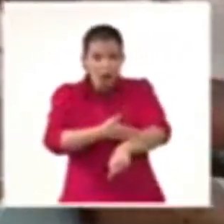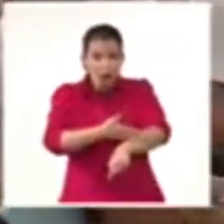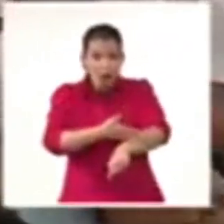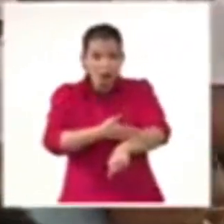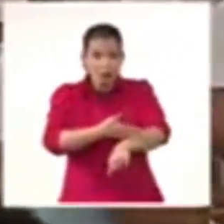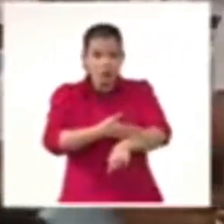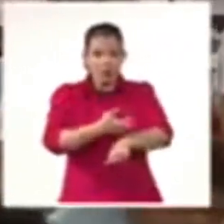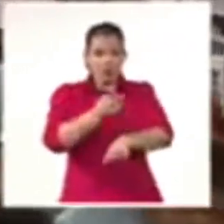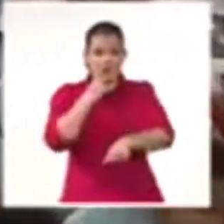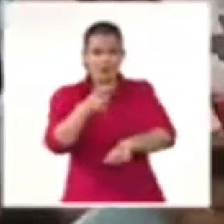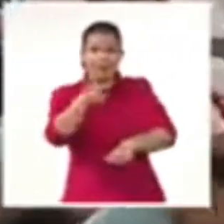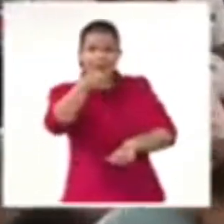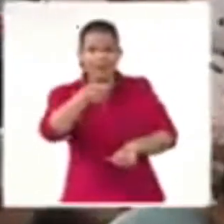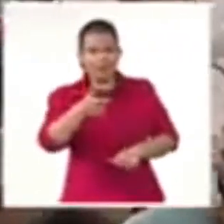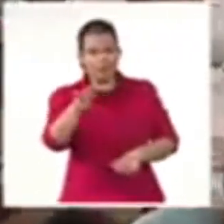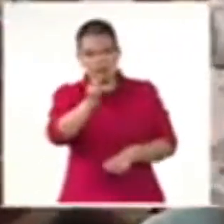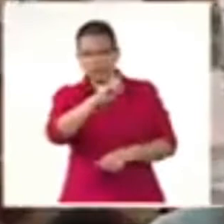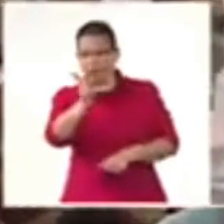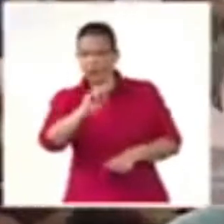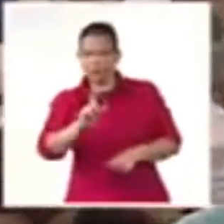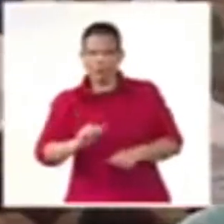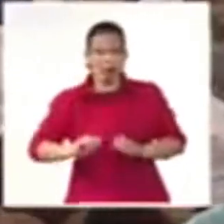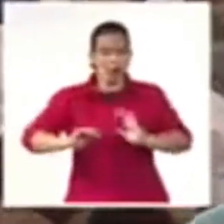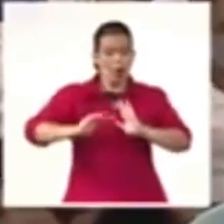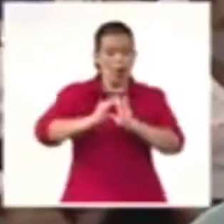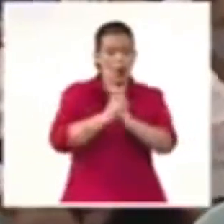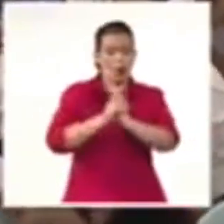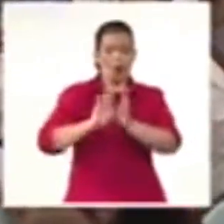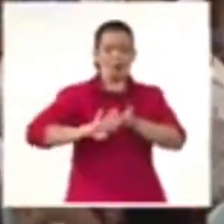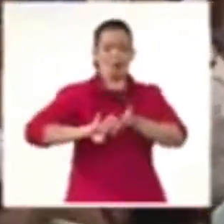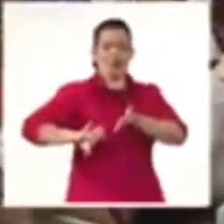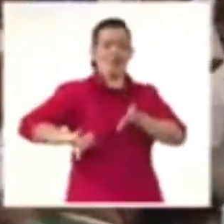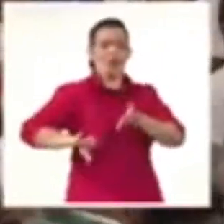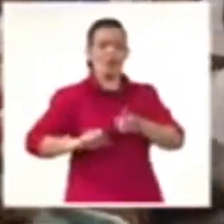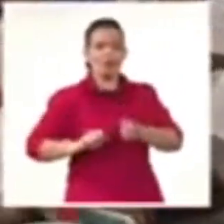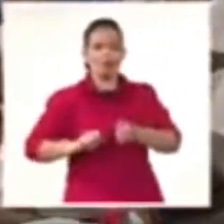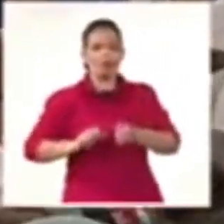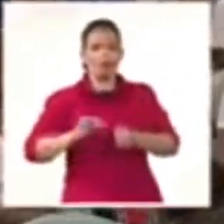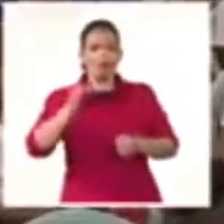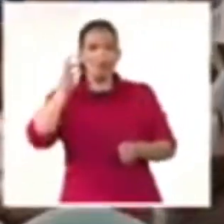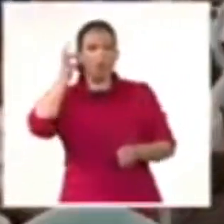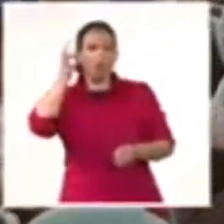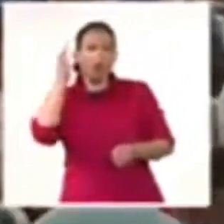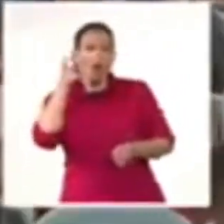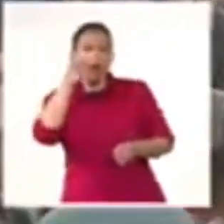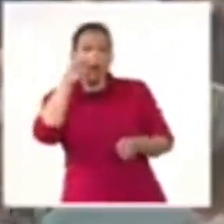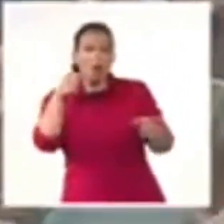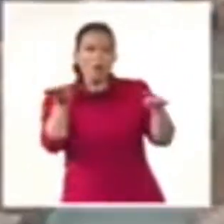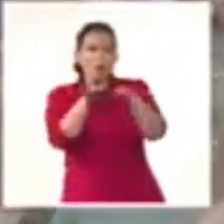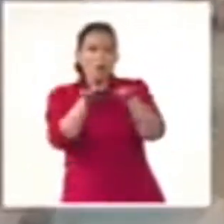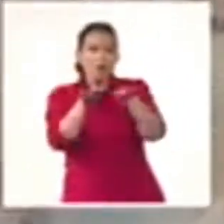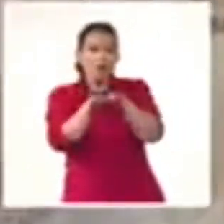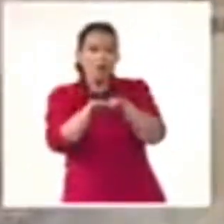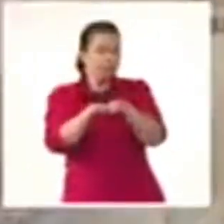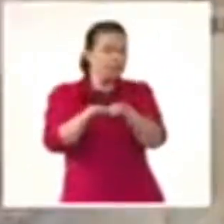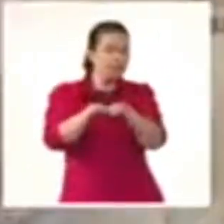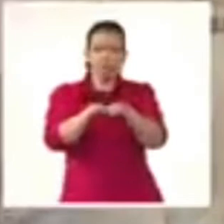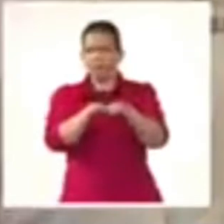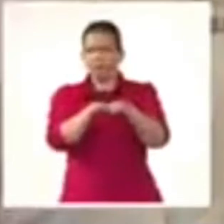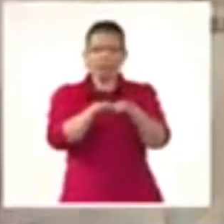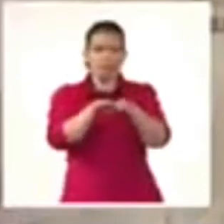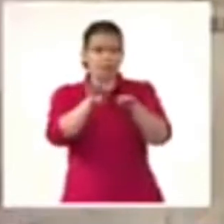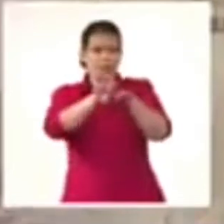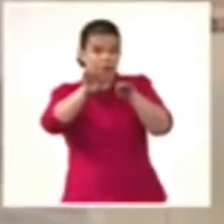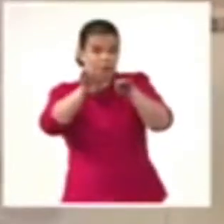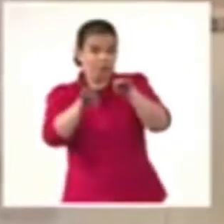mujeres estaban en total desventaja social frente a los hombres. que la imagen más recurrente en los paisajes